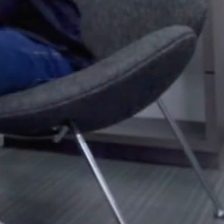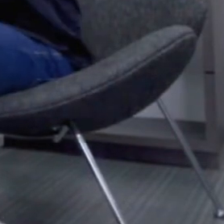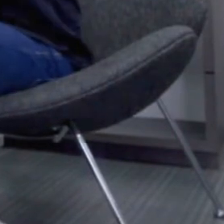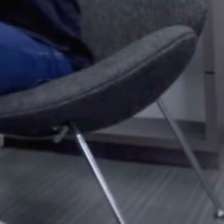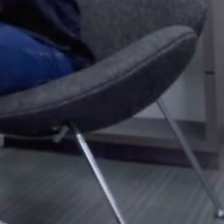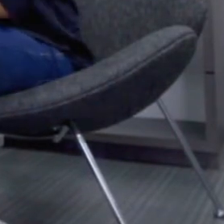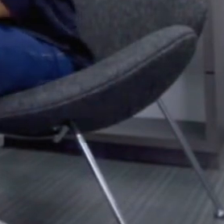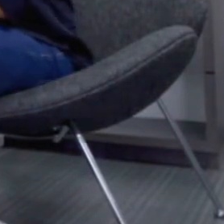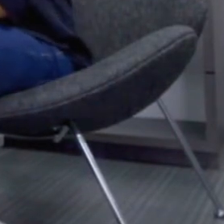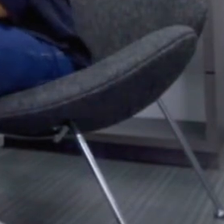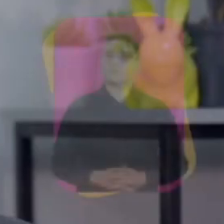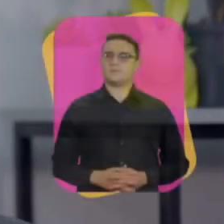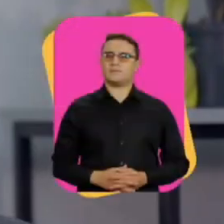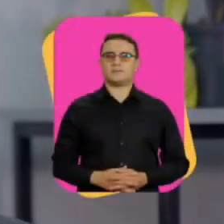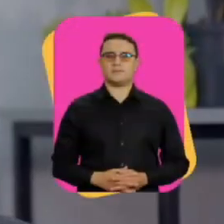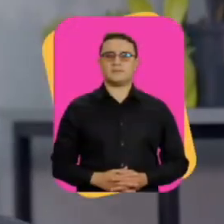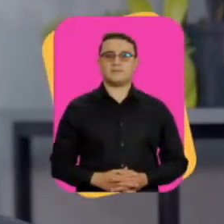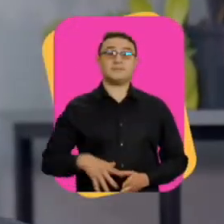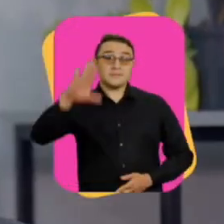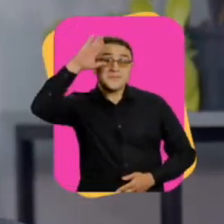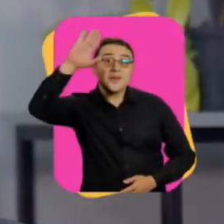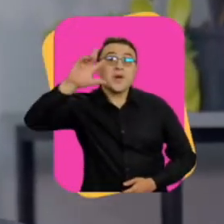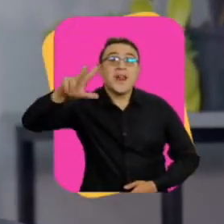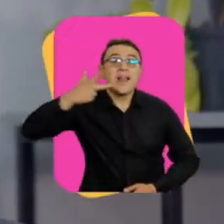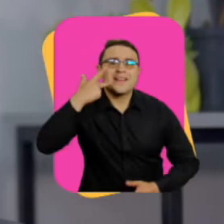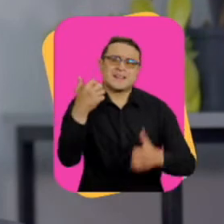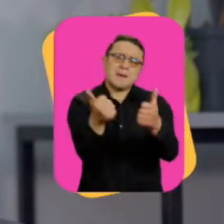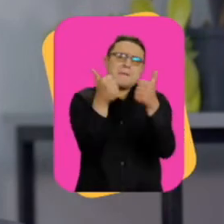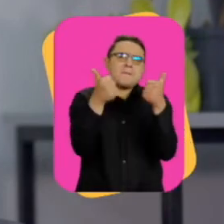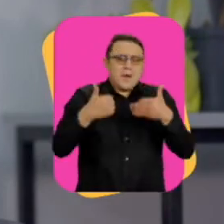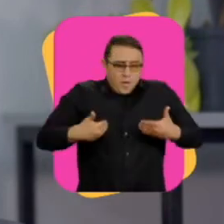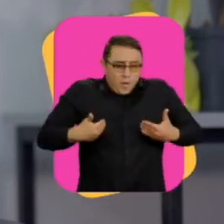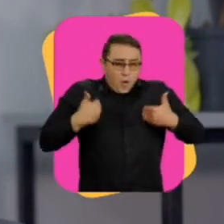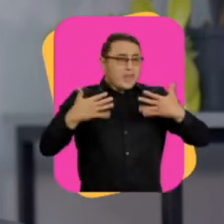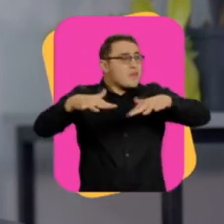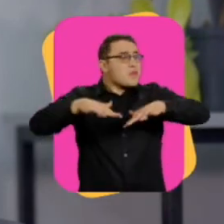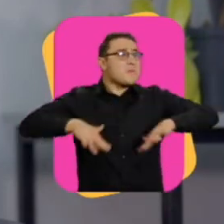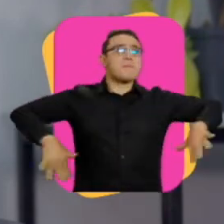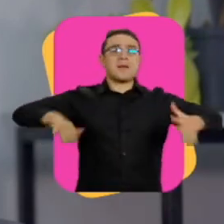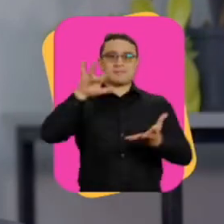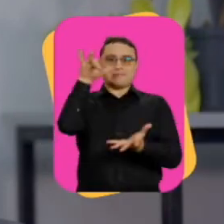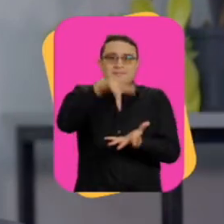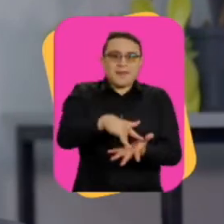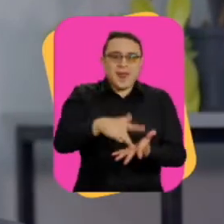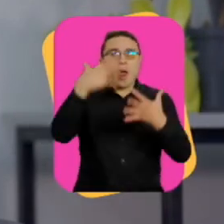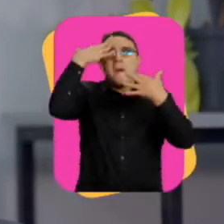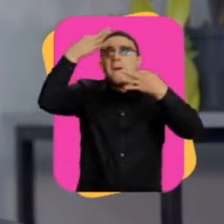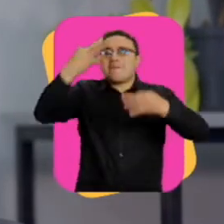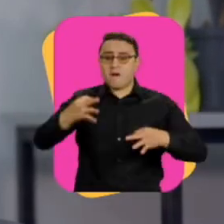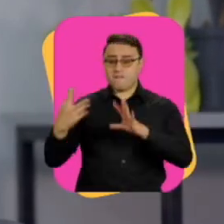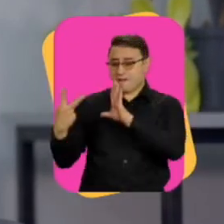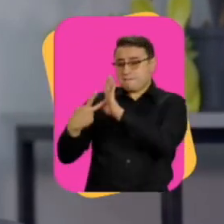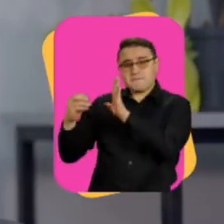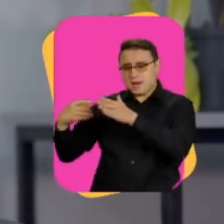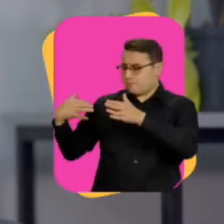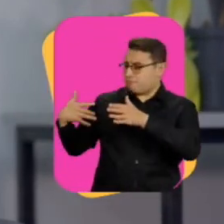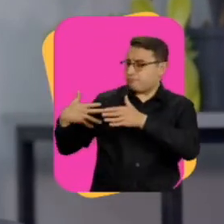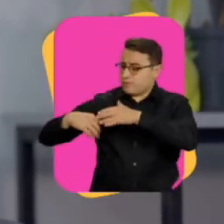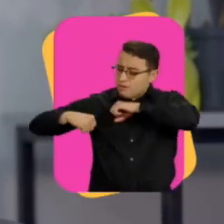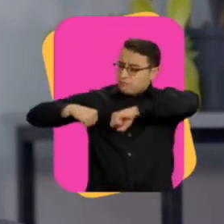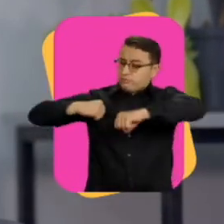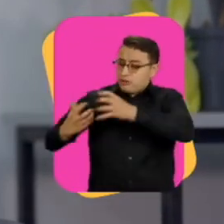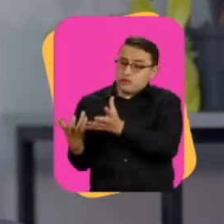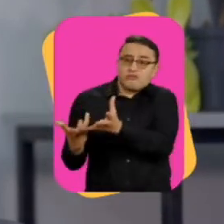Hola Gina, ¿cómo estás? Hola Cristian, muy bien y muy feliz de estar en este espacio. Por fin nuestra rendición de cuentas del año